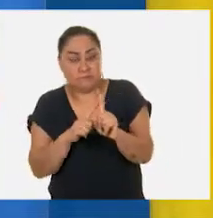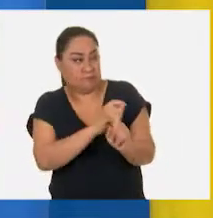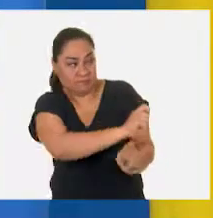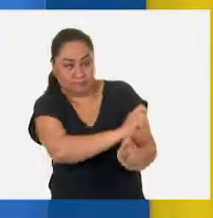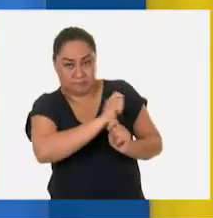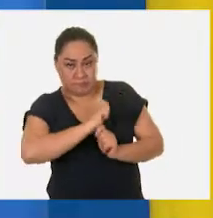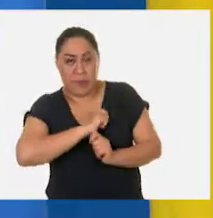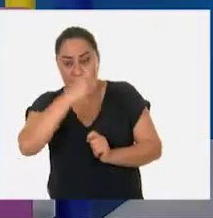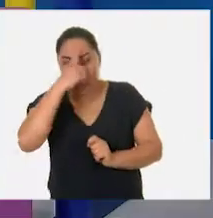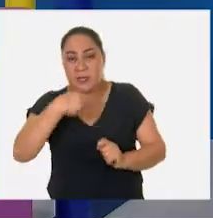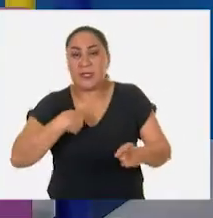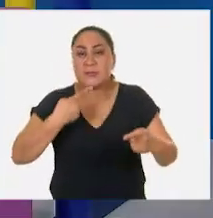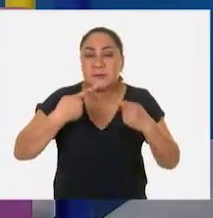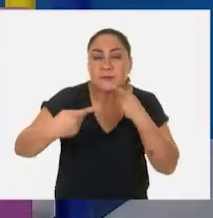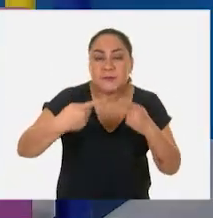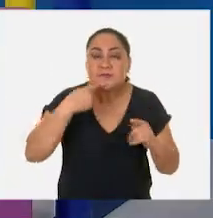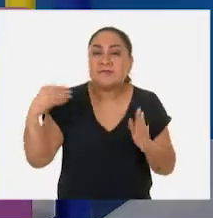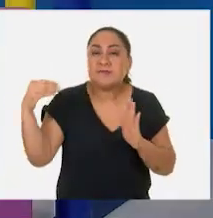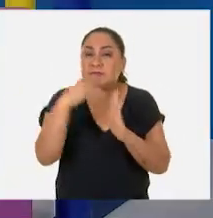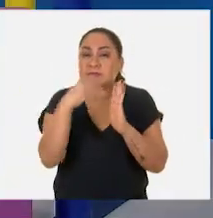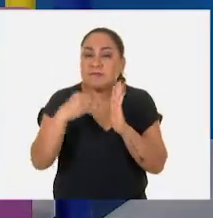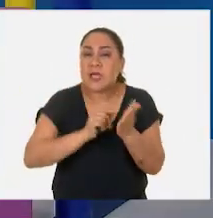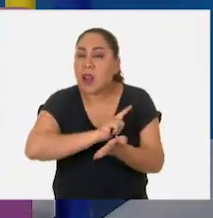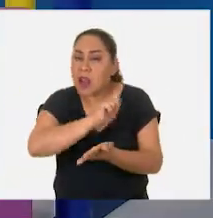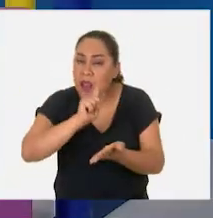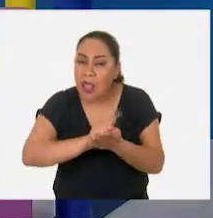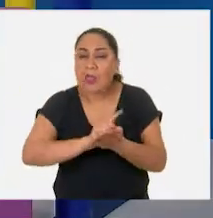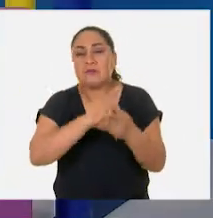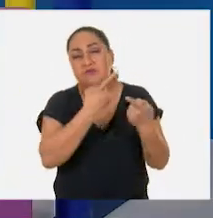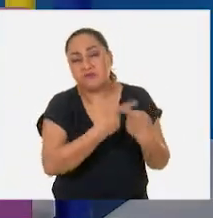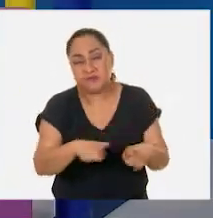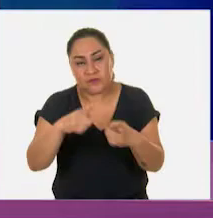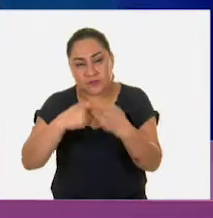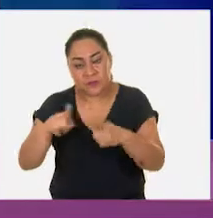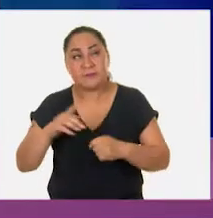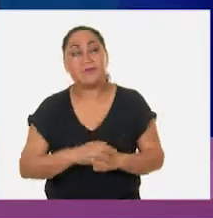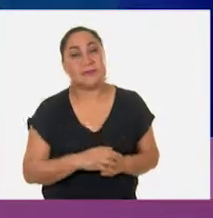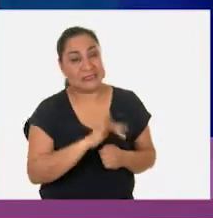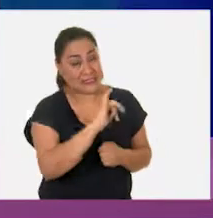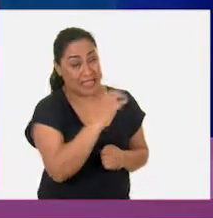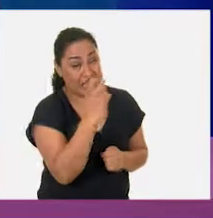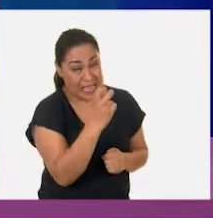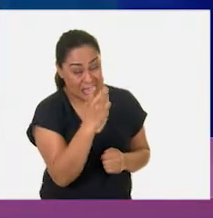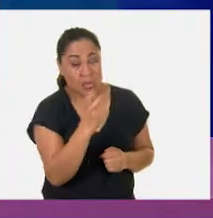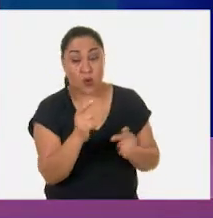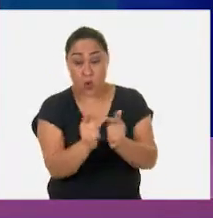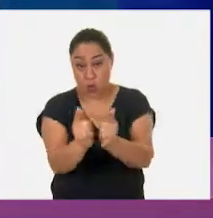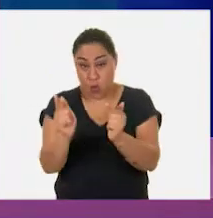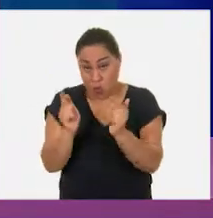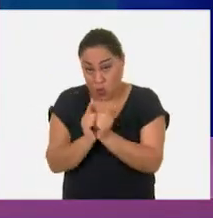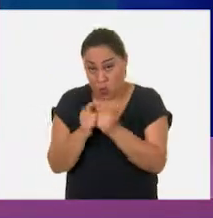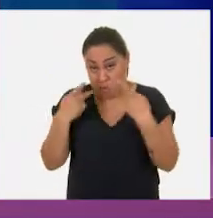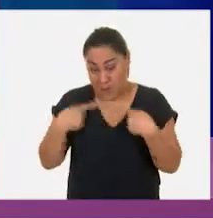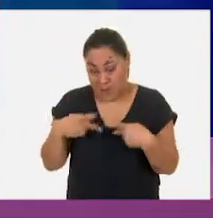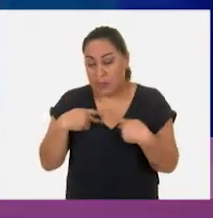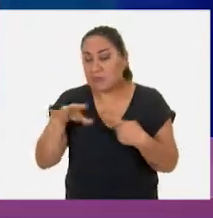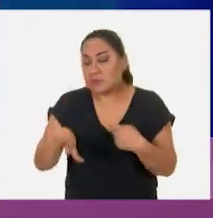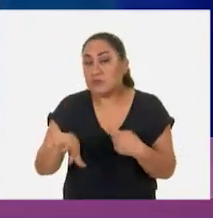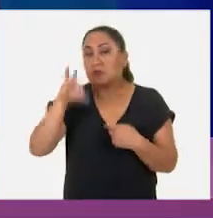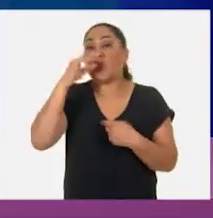interés público. Por eso creo que el que te elijan como representante de un grupo es una